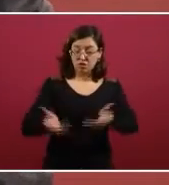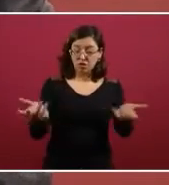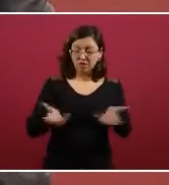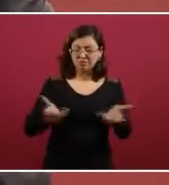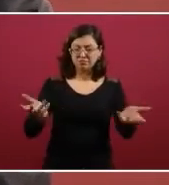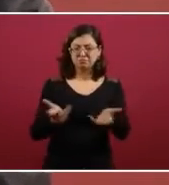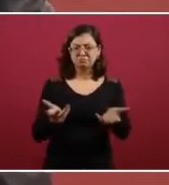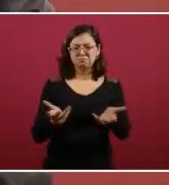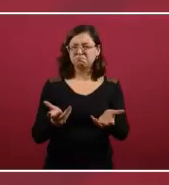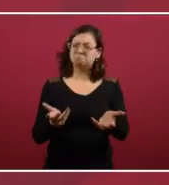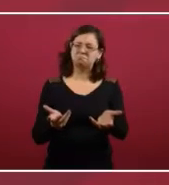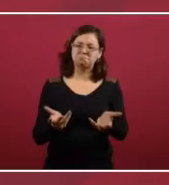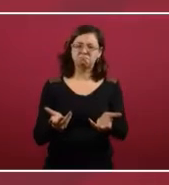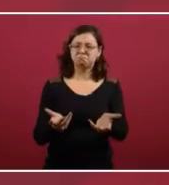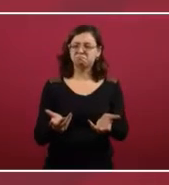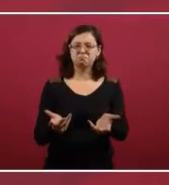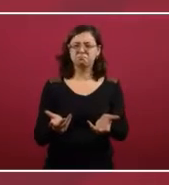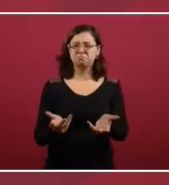sino para